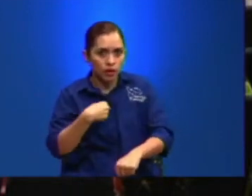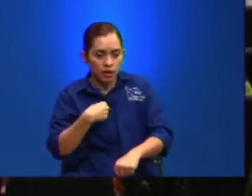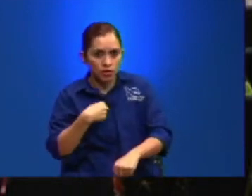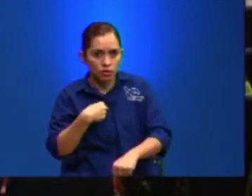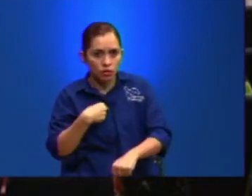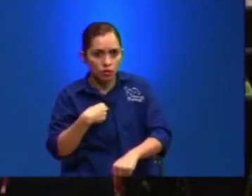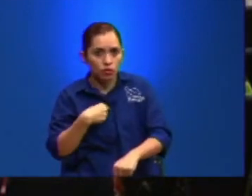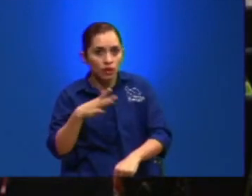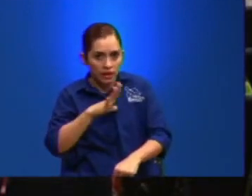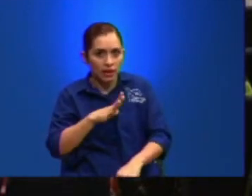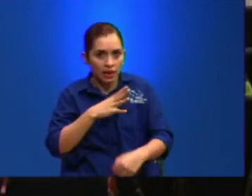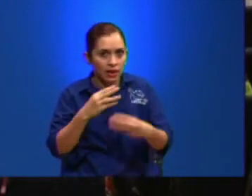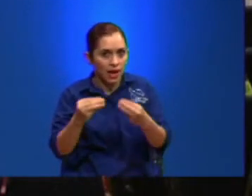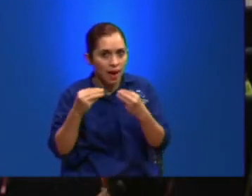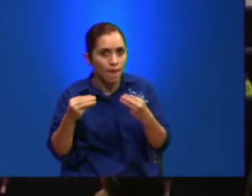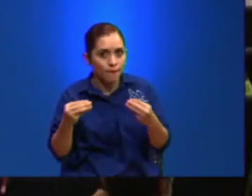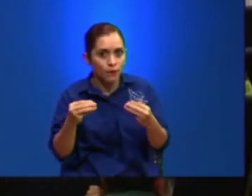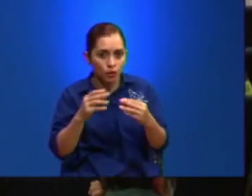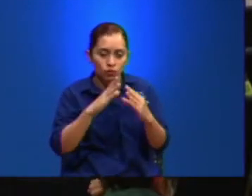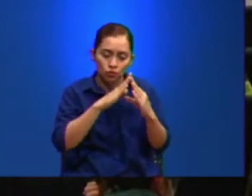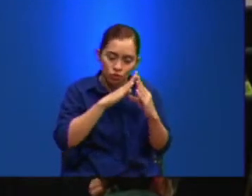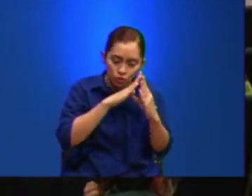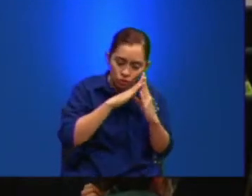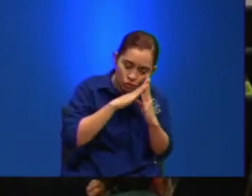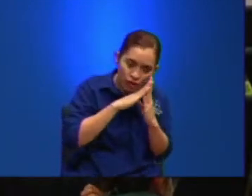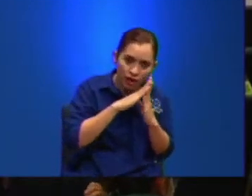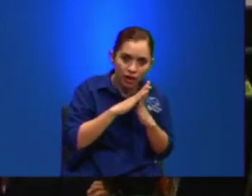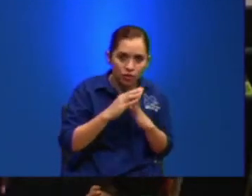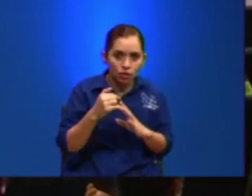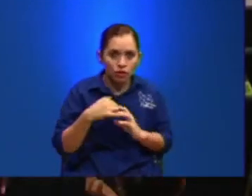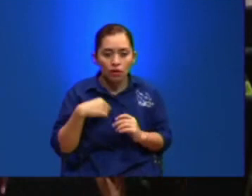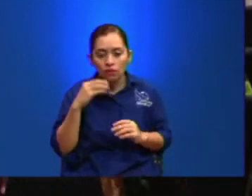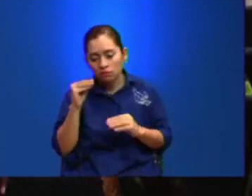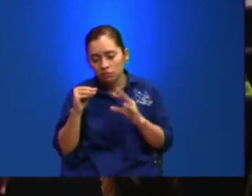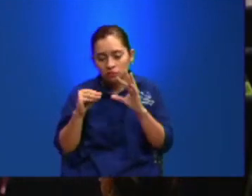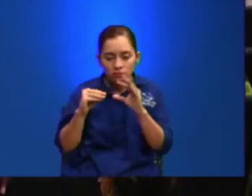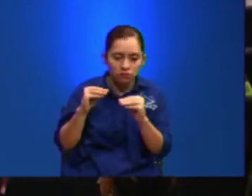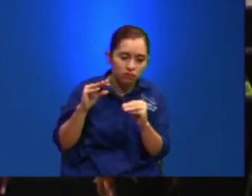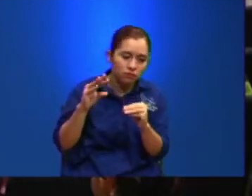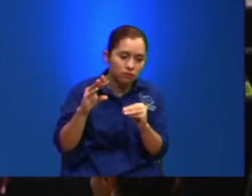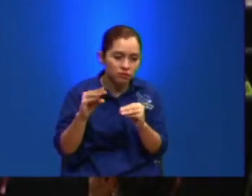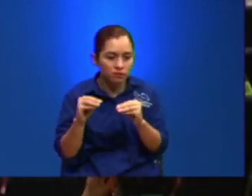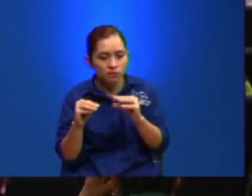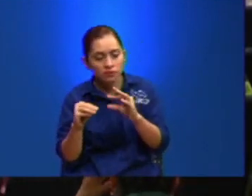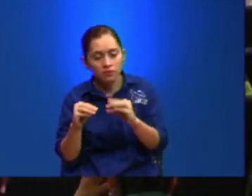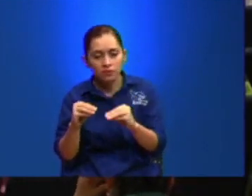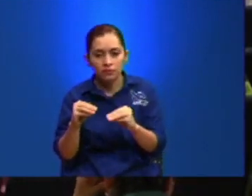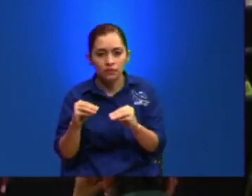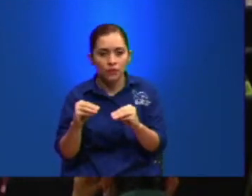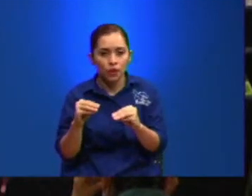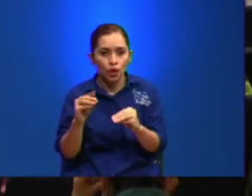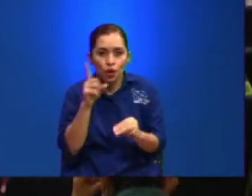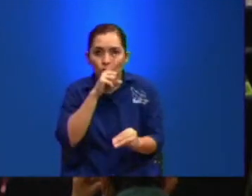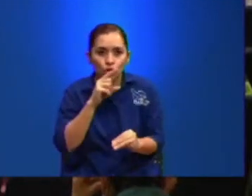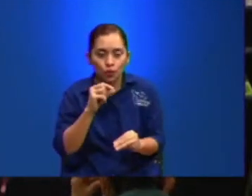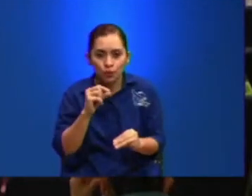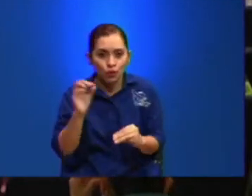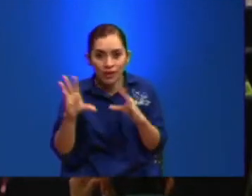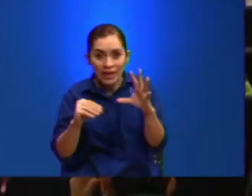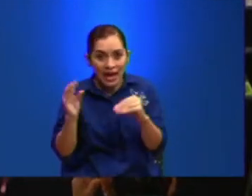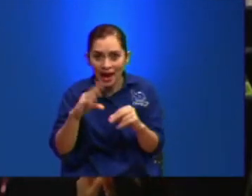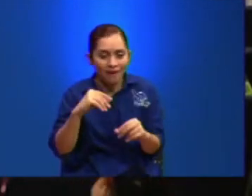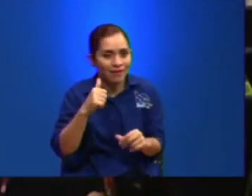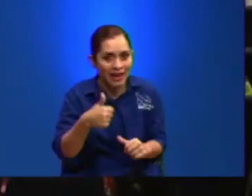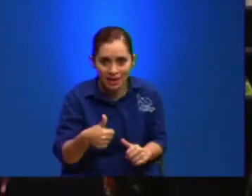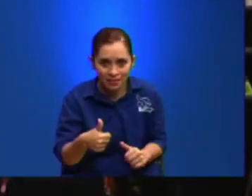contestando no sé no sé si este me puso el suelo a la verdad y me está tratando de sacar mis